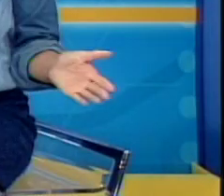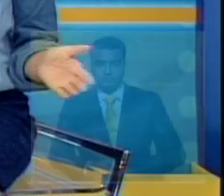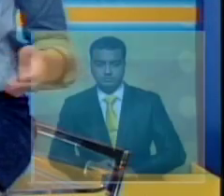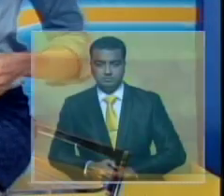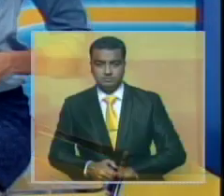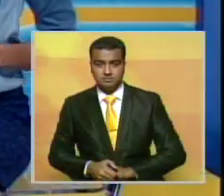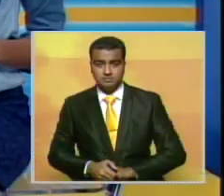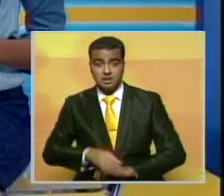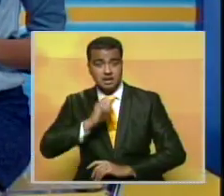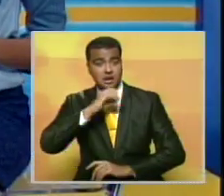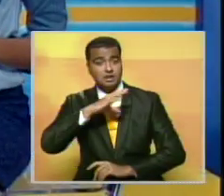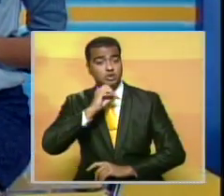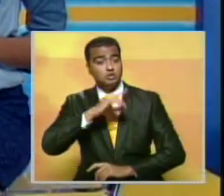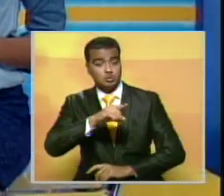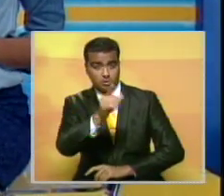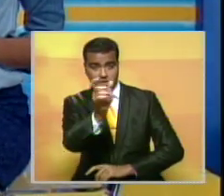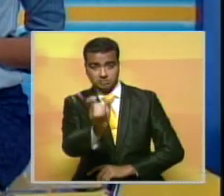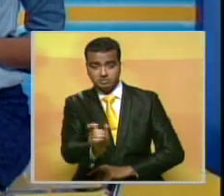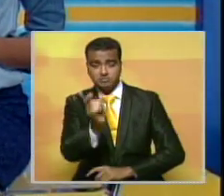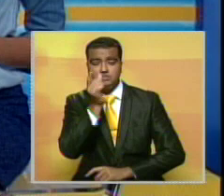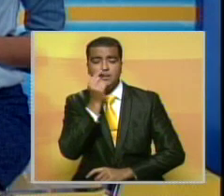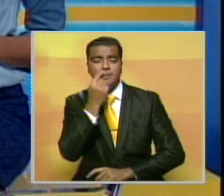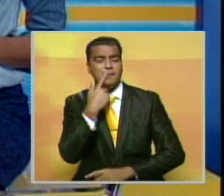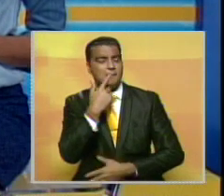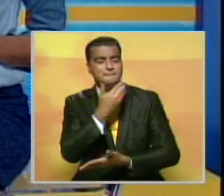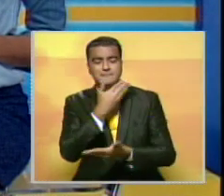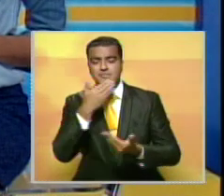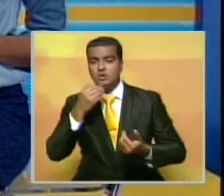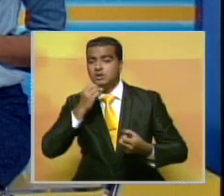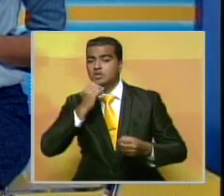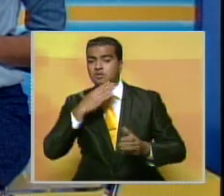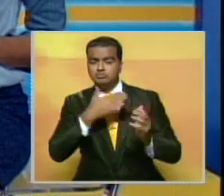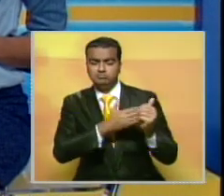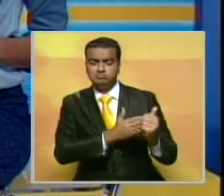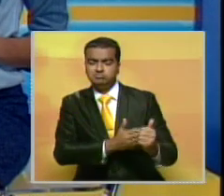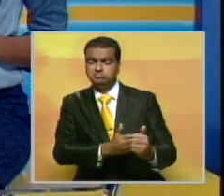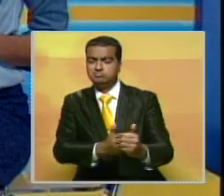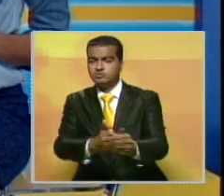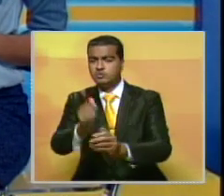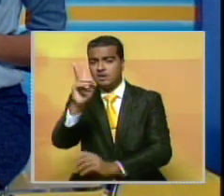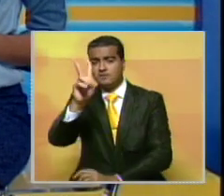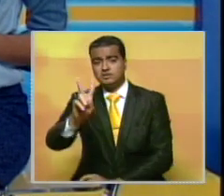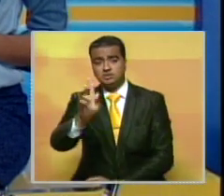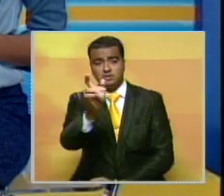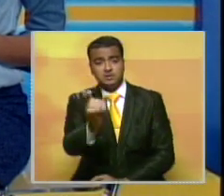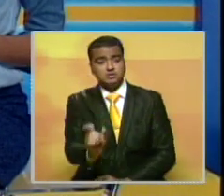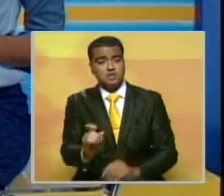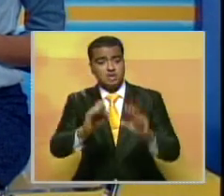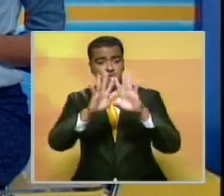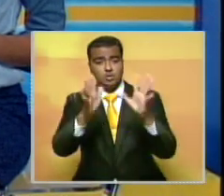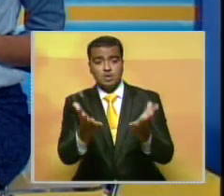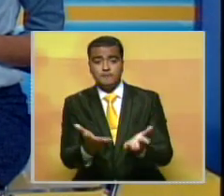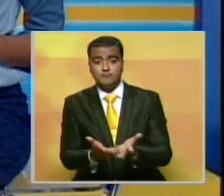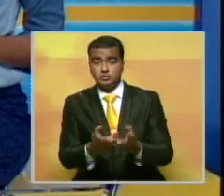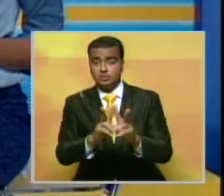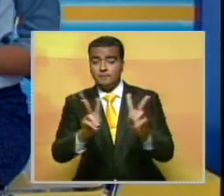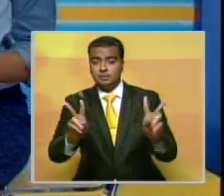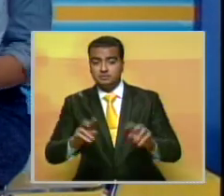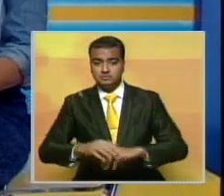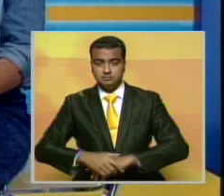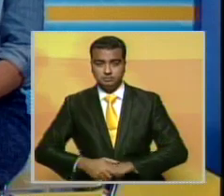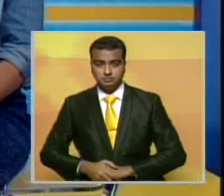legado del tío Simón trascenderá en el tiempo y quedará en la historia como un estandarte de la venezonalidad en el mundo. Pasa su